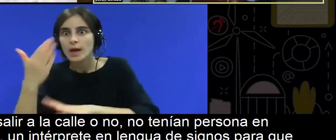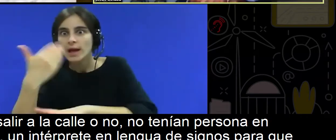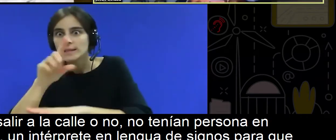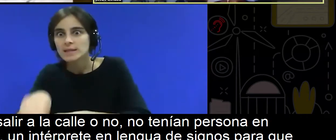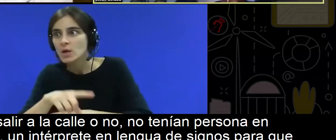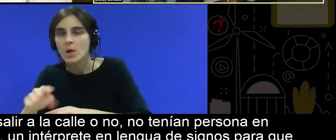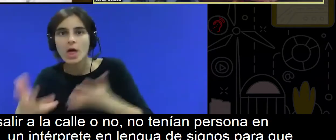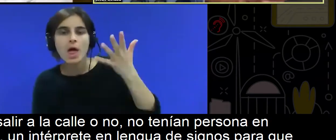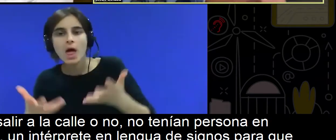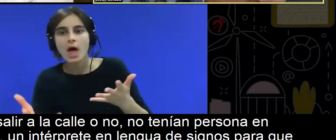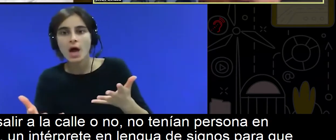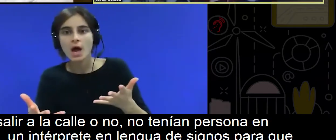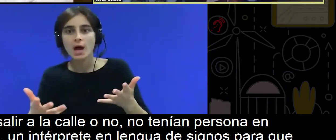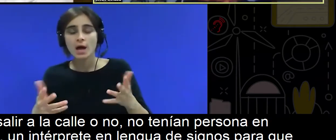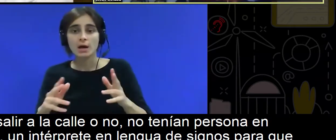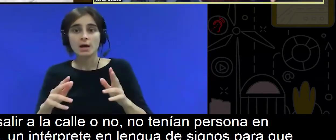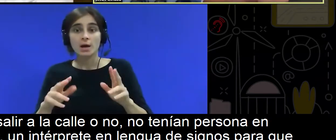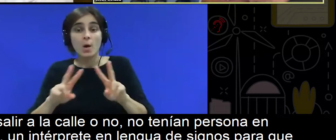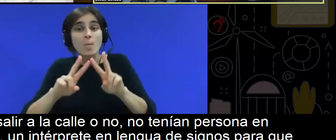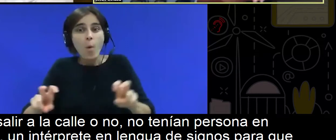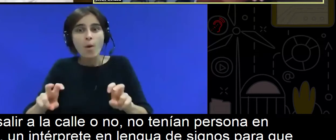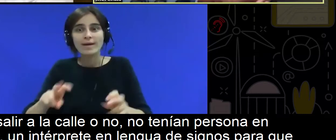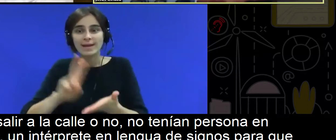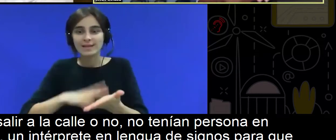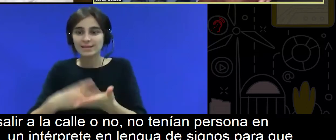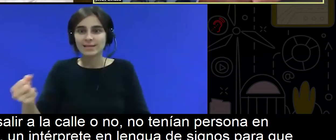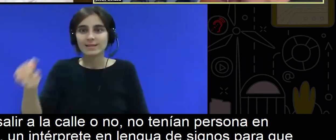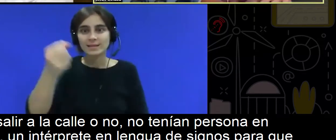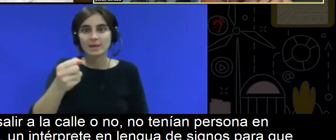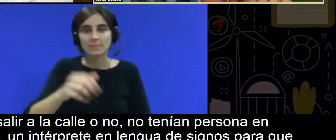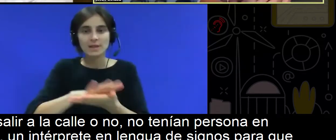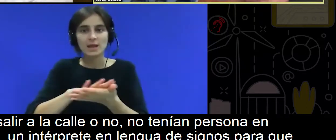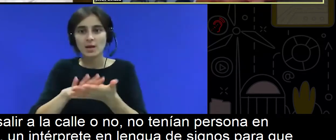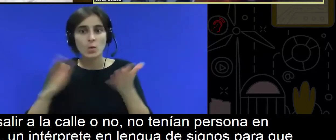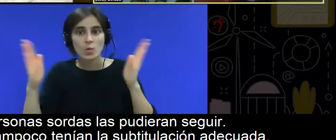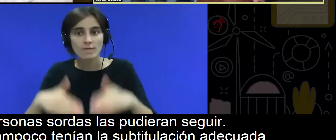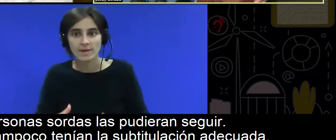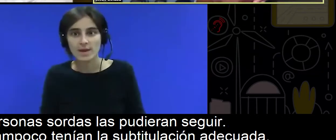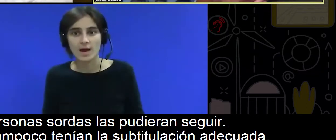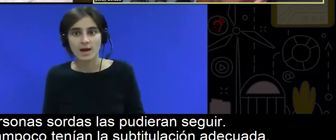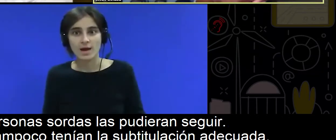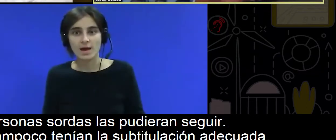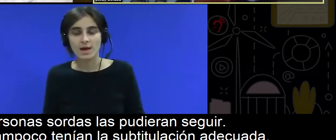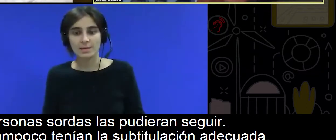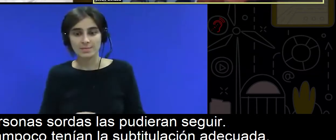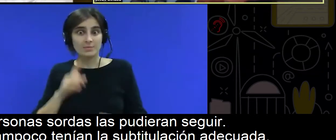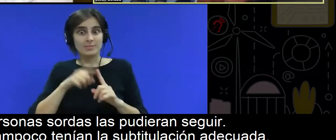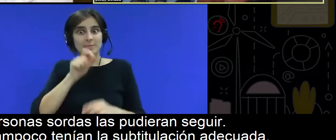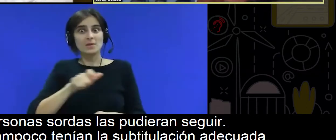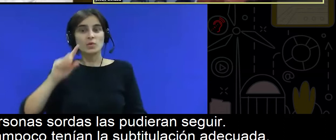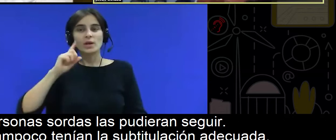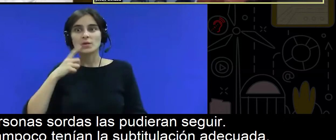primeras no tenían persona en lengua de signos, un intérprete o una intérprete en lengua de signos para que las personas sordas las